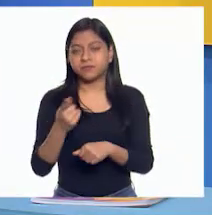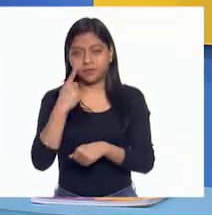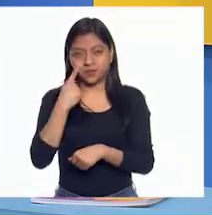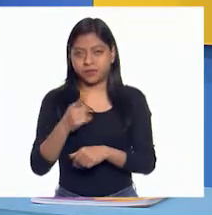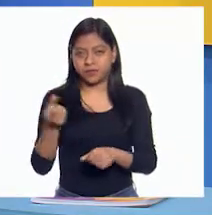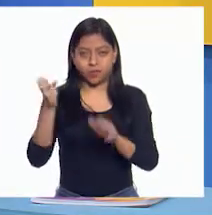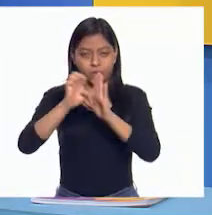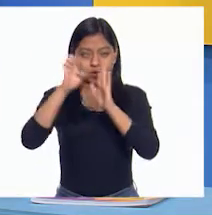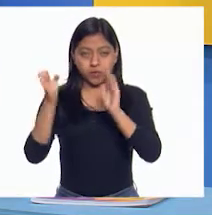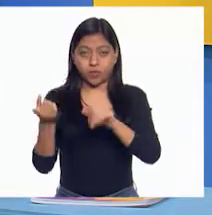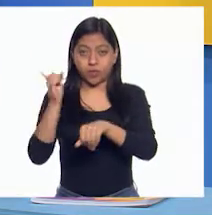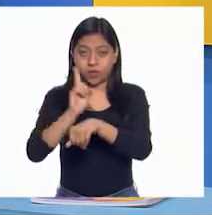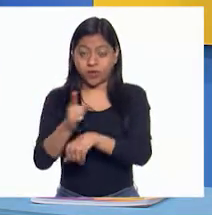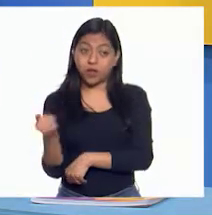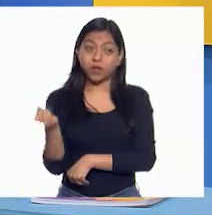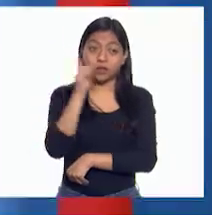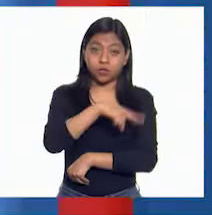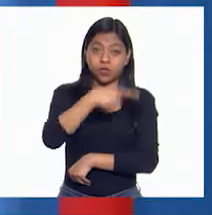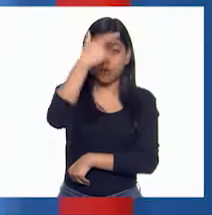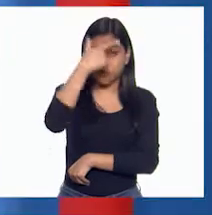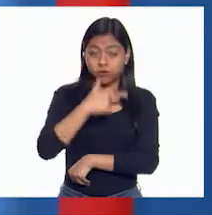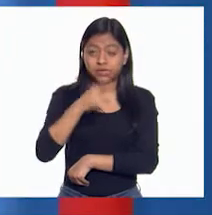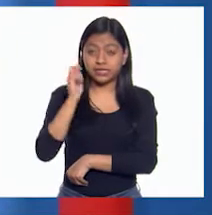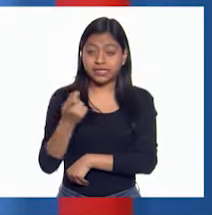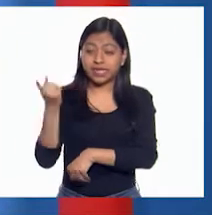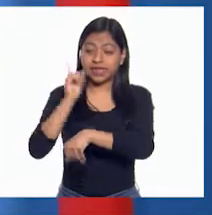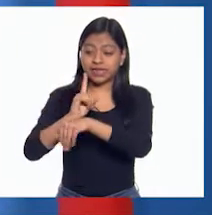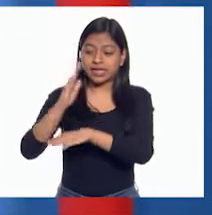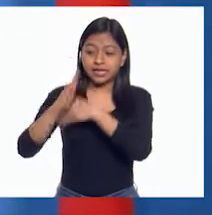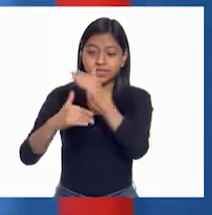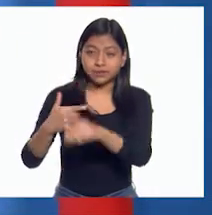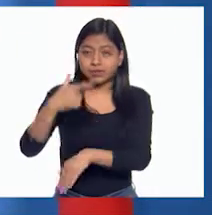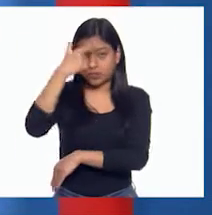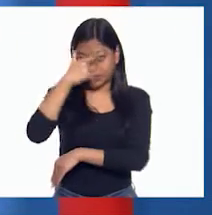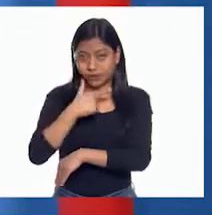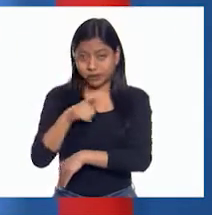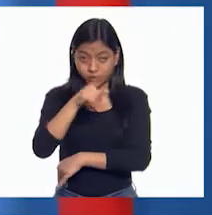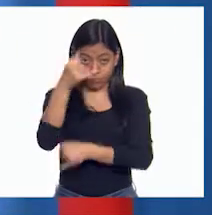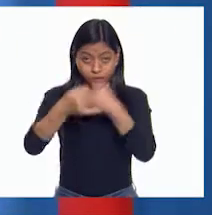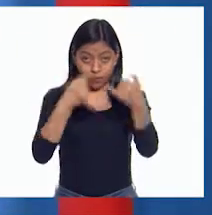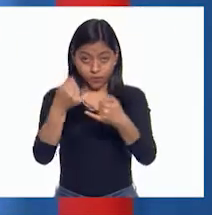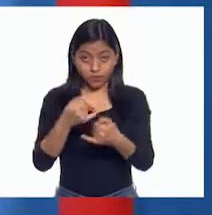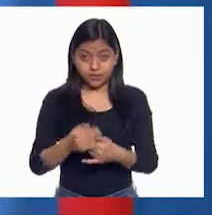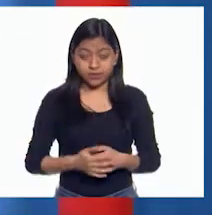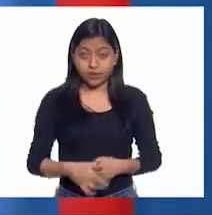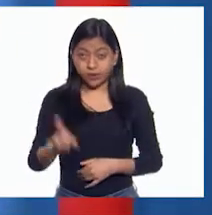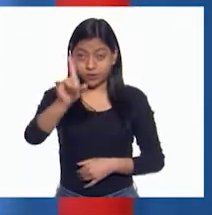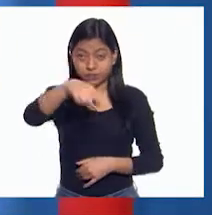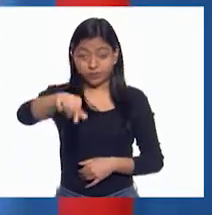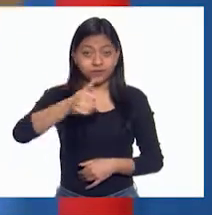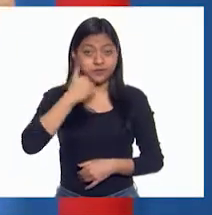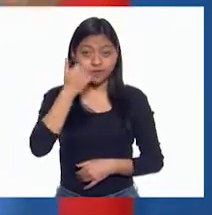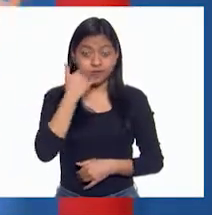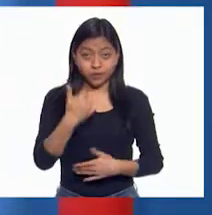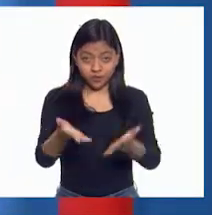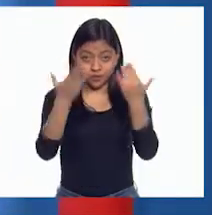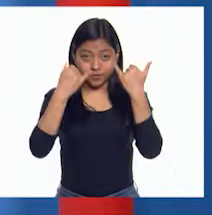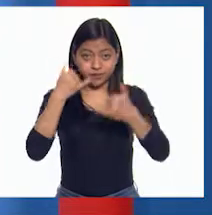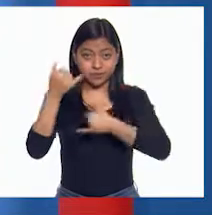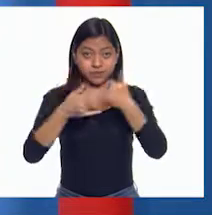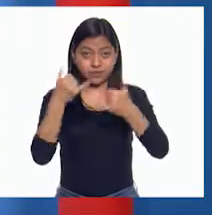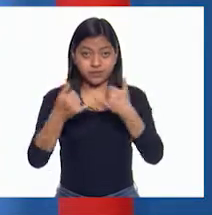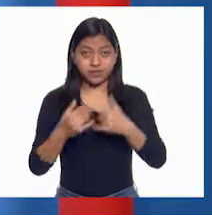tú dices Noche. porque es lo que sigue después del día. ¿Jugamos? Alumnas y alumnos en casa, ¿juegan con